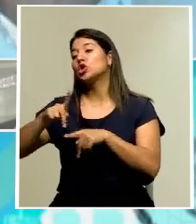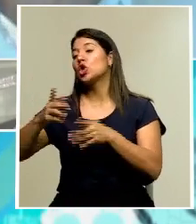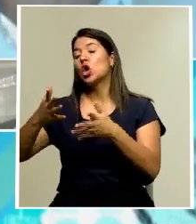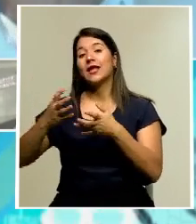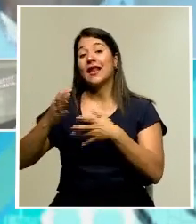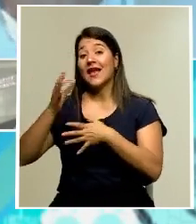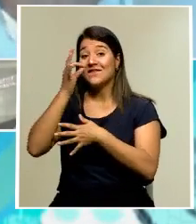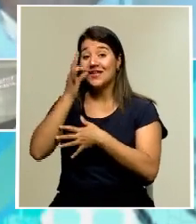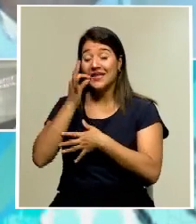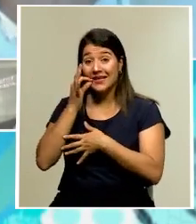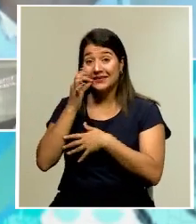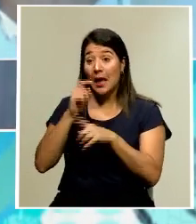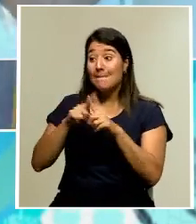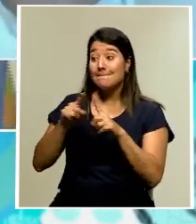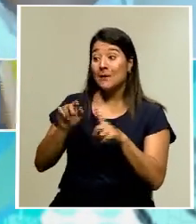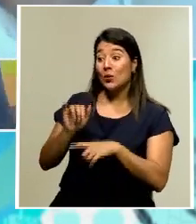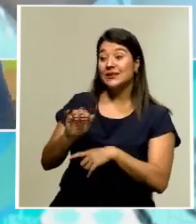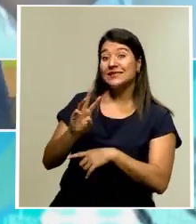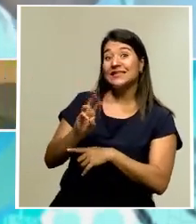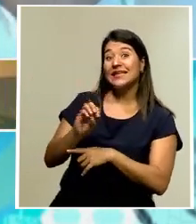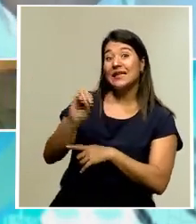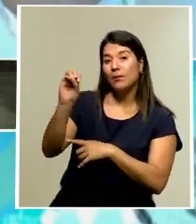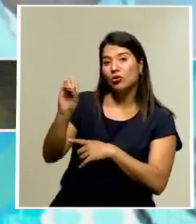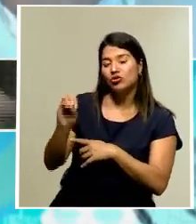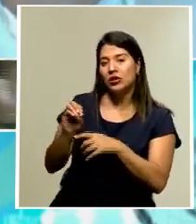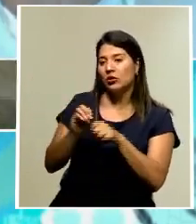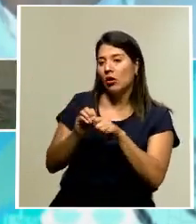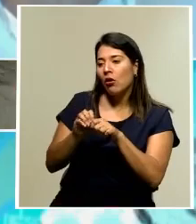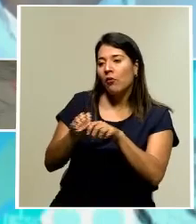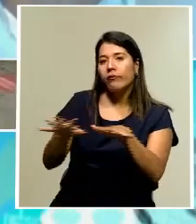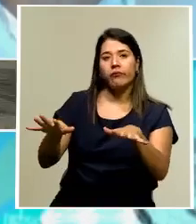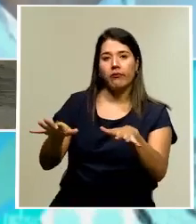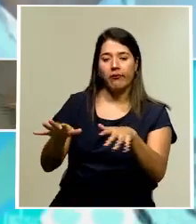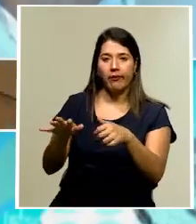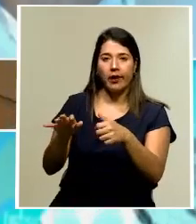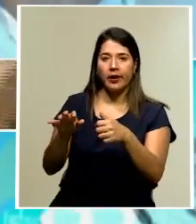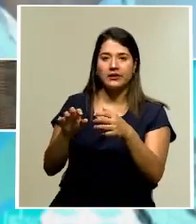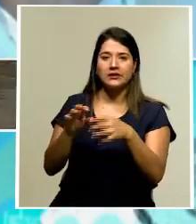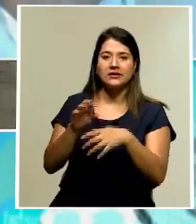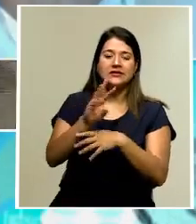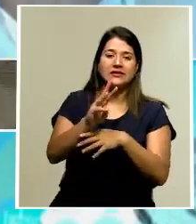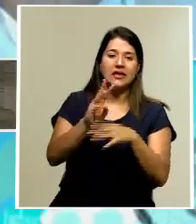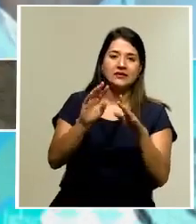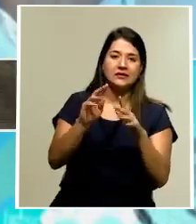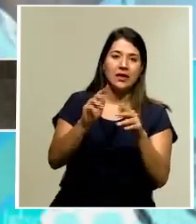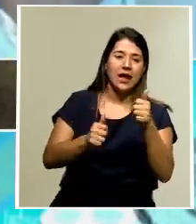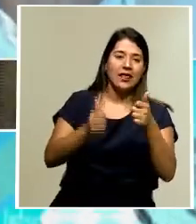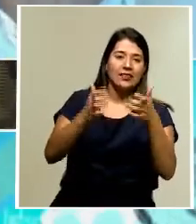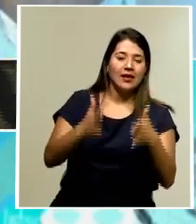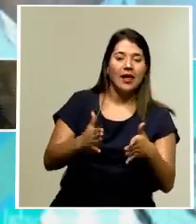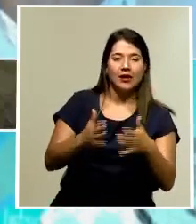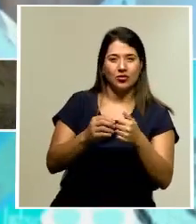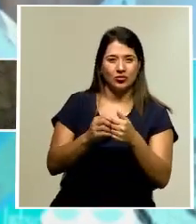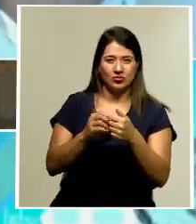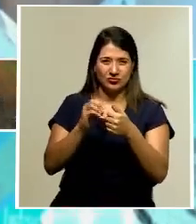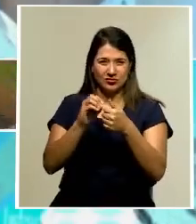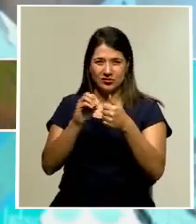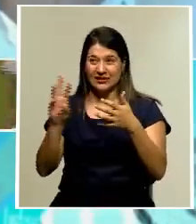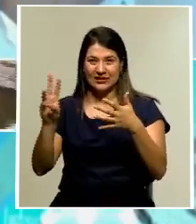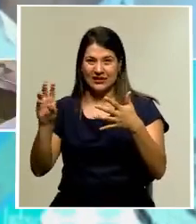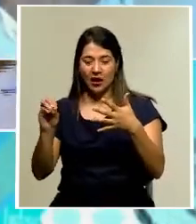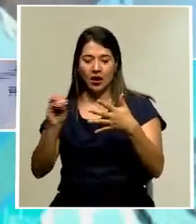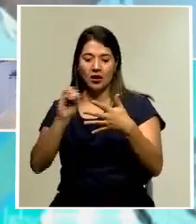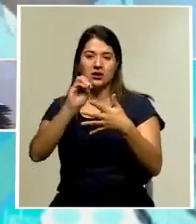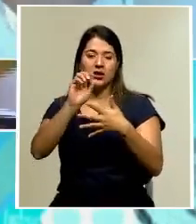José María, si se ofrecen 6 o 7 ¿verdad? Posiciones o